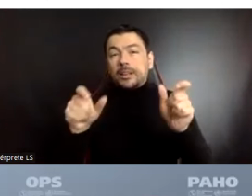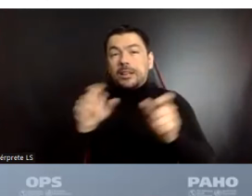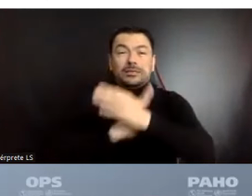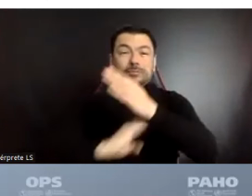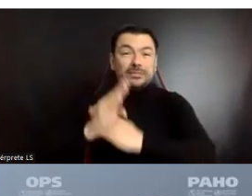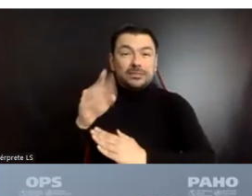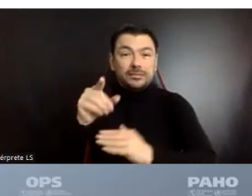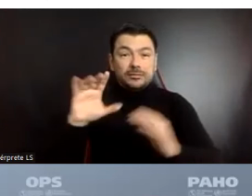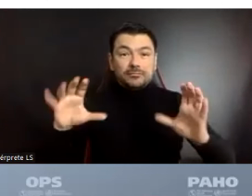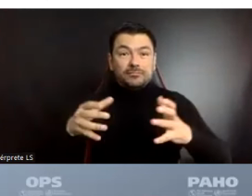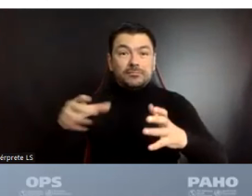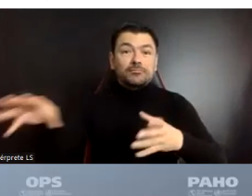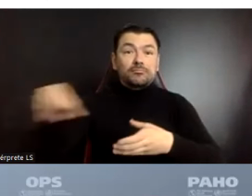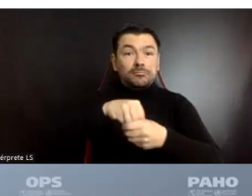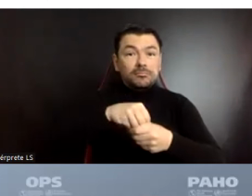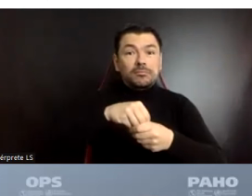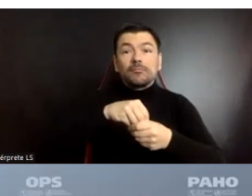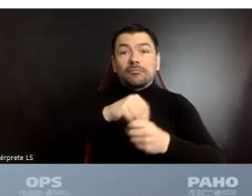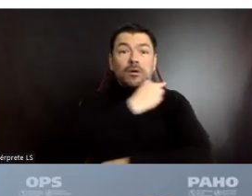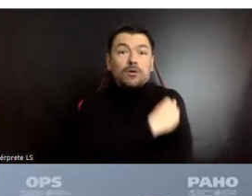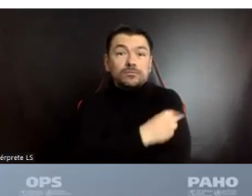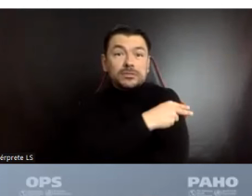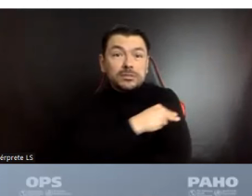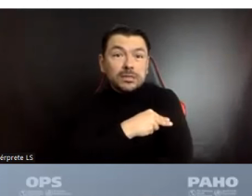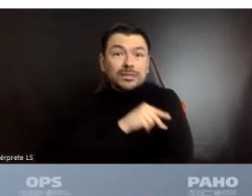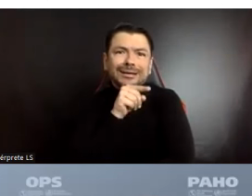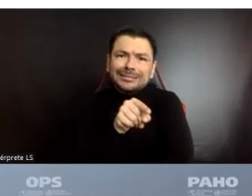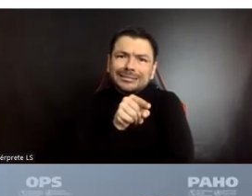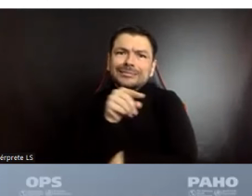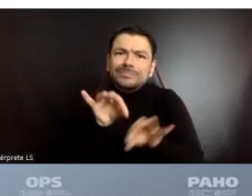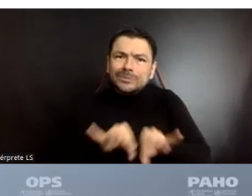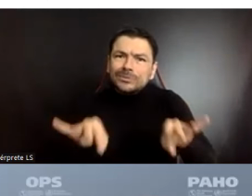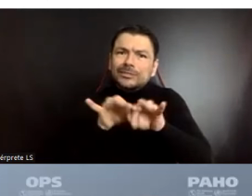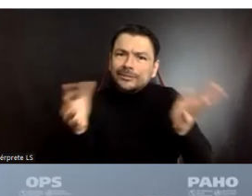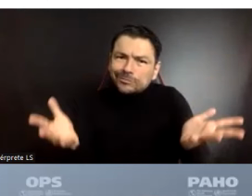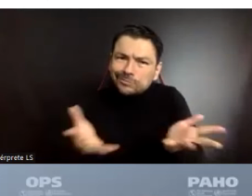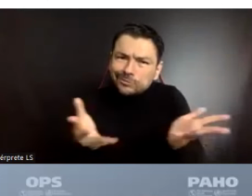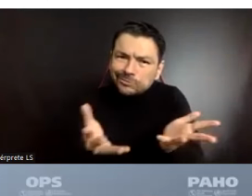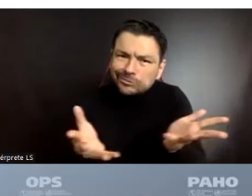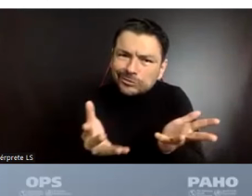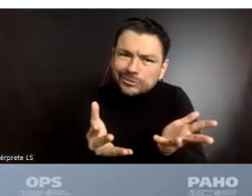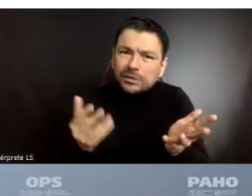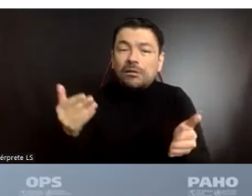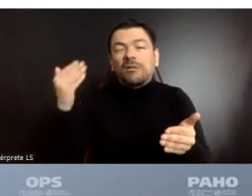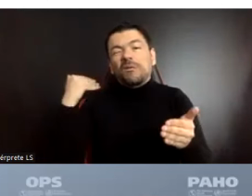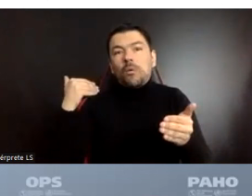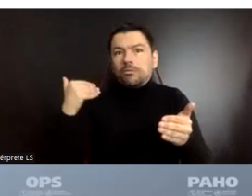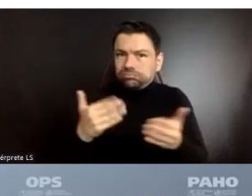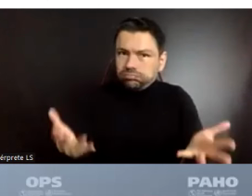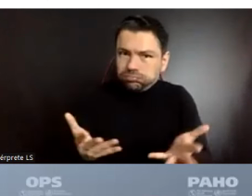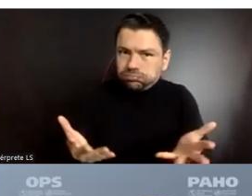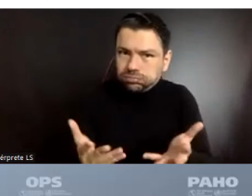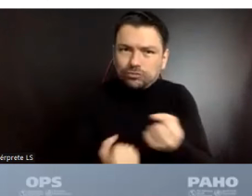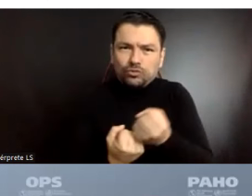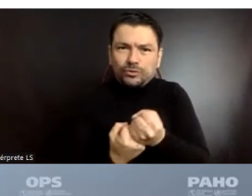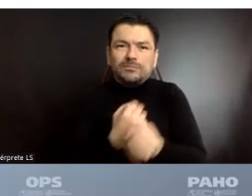hospitales resilientes, algo que hemos estado promoviendo por ya un tiempo, pero muchos hospitales, instalaciones de